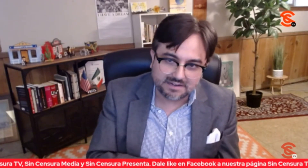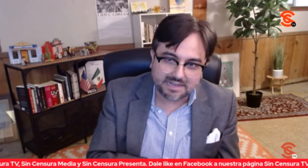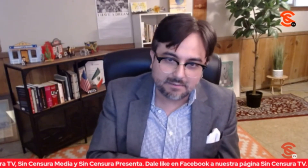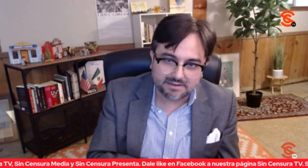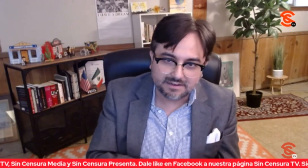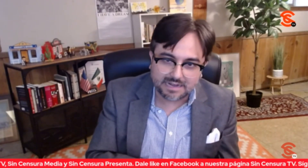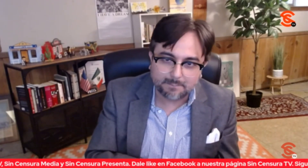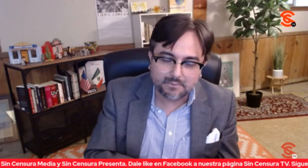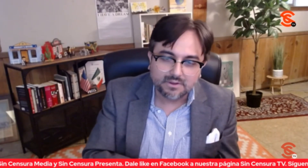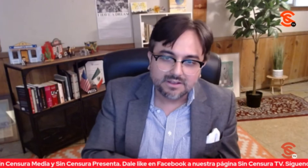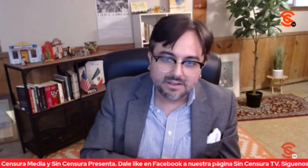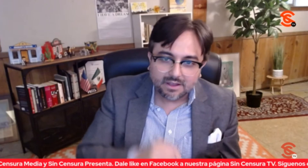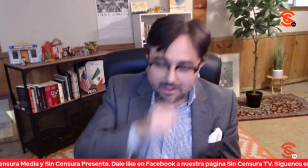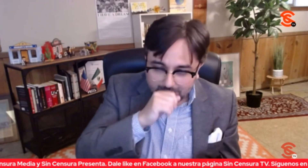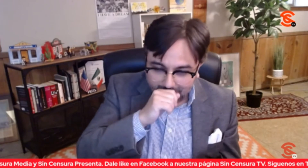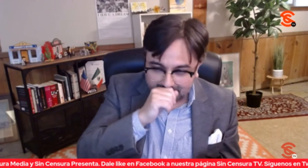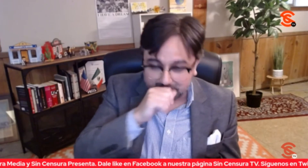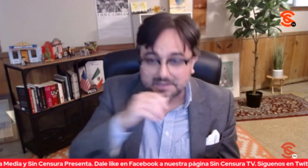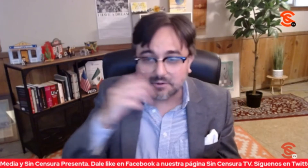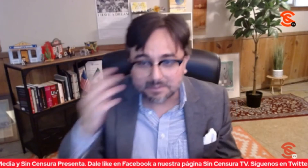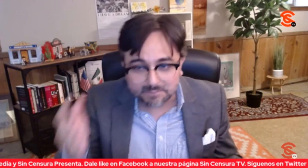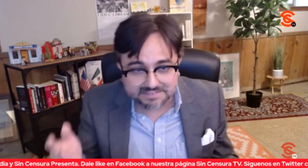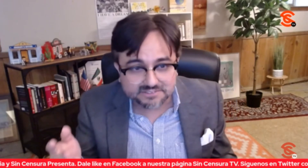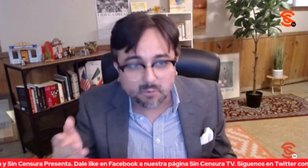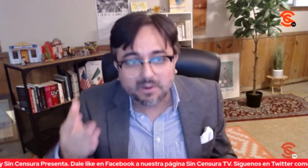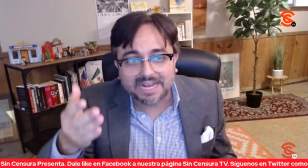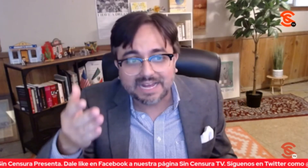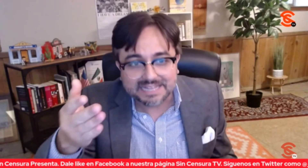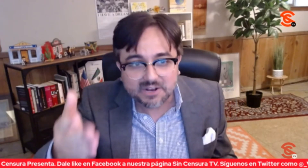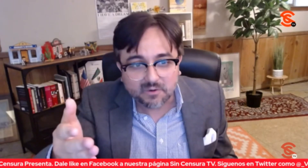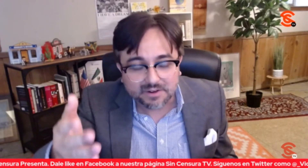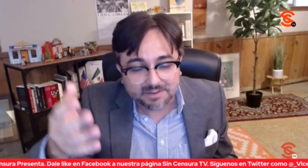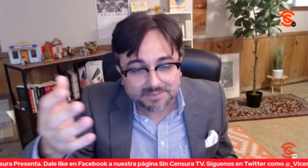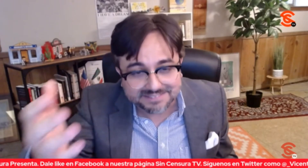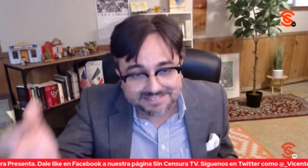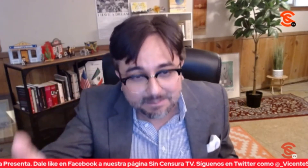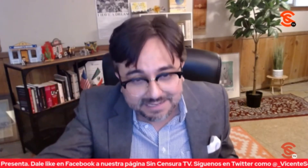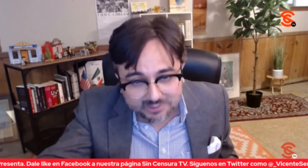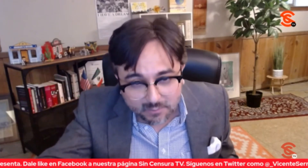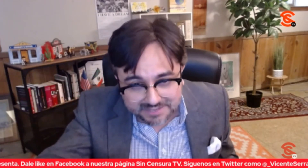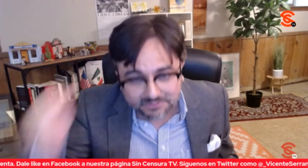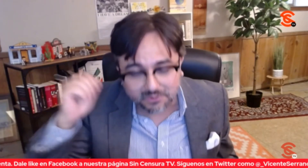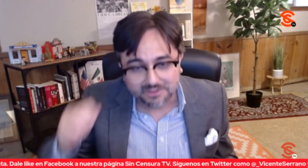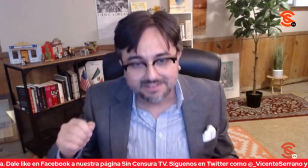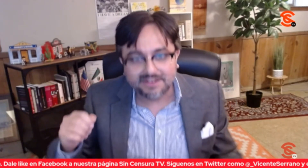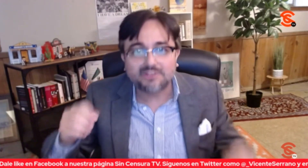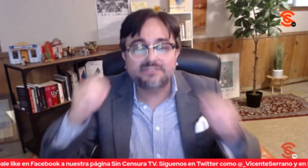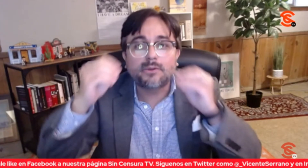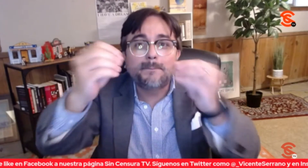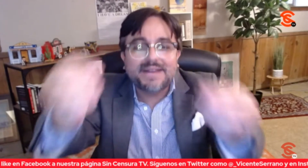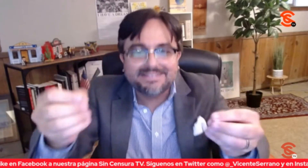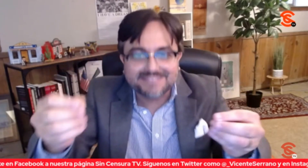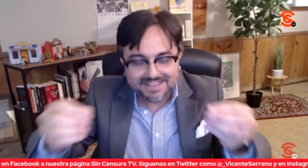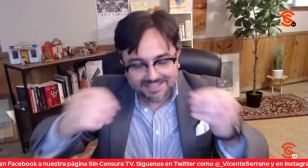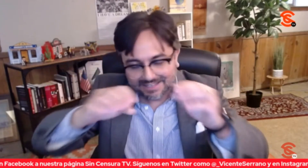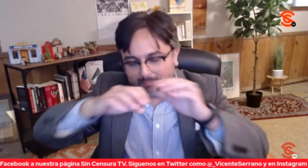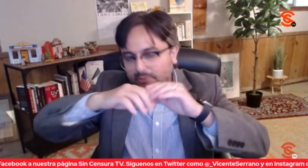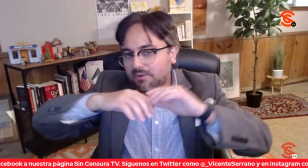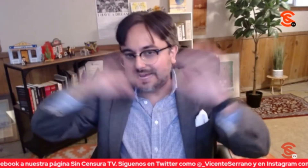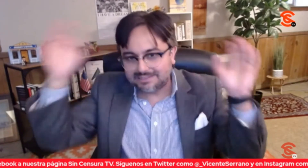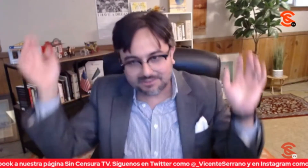expertas en el campo y con empresas como la que dijo representa a Marta Obeso. Le dijo así su